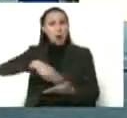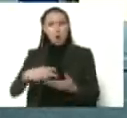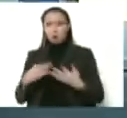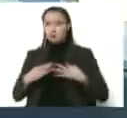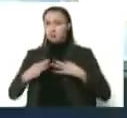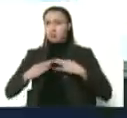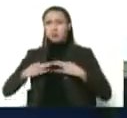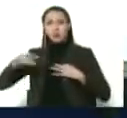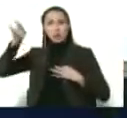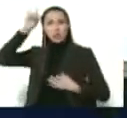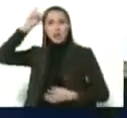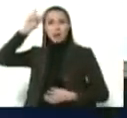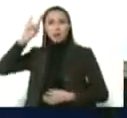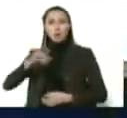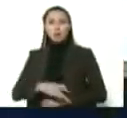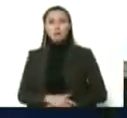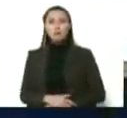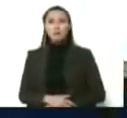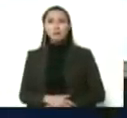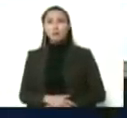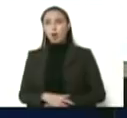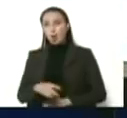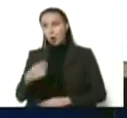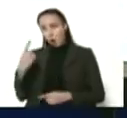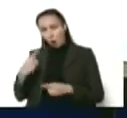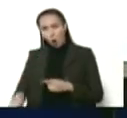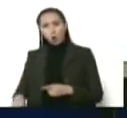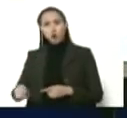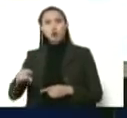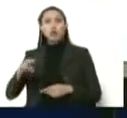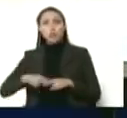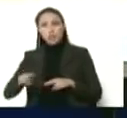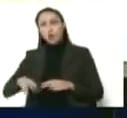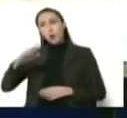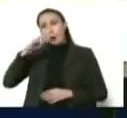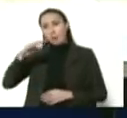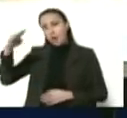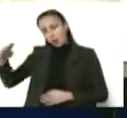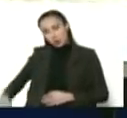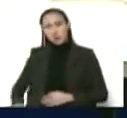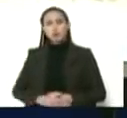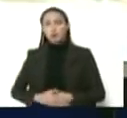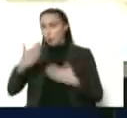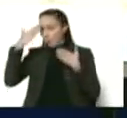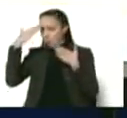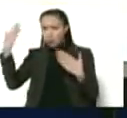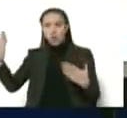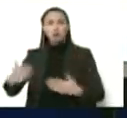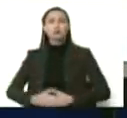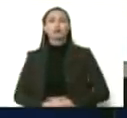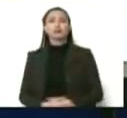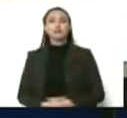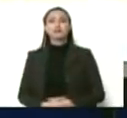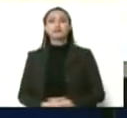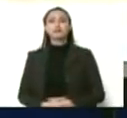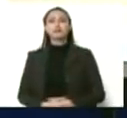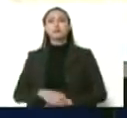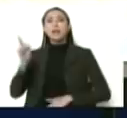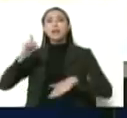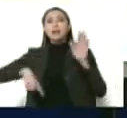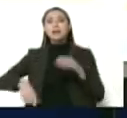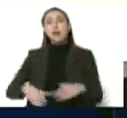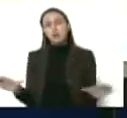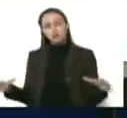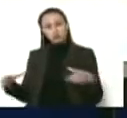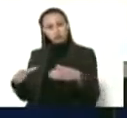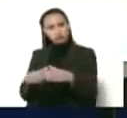de diablo, que es otro niño, más pequeño todavía. Mi saludo, pues. 16 integrantes